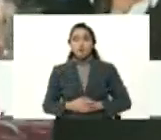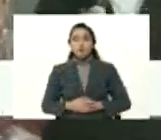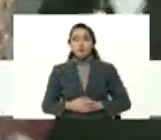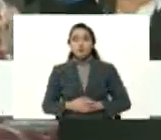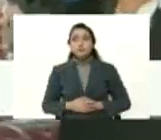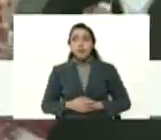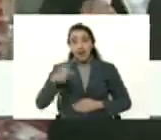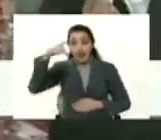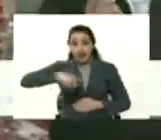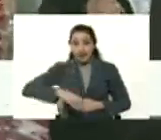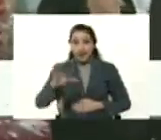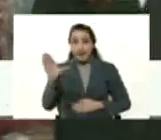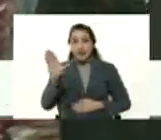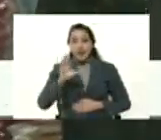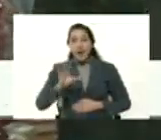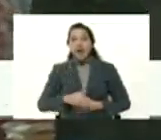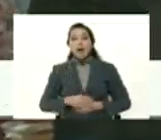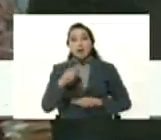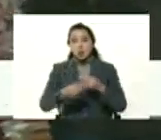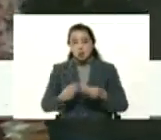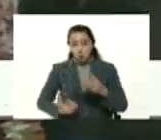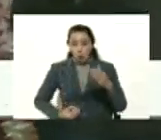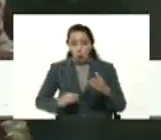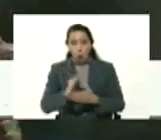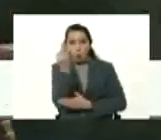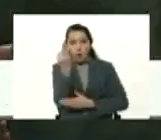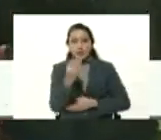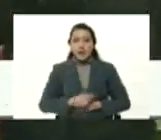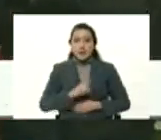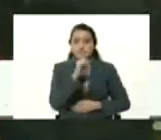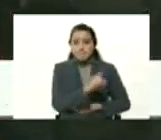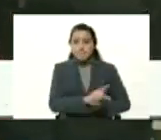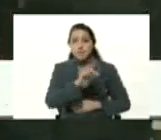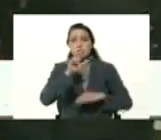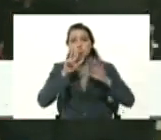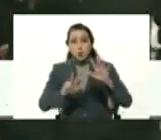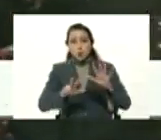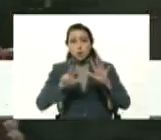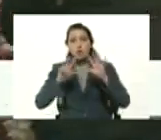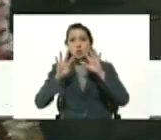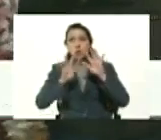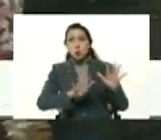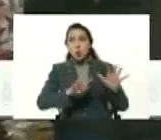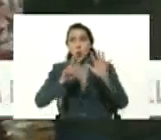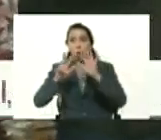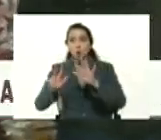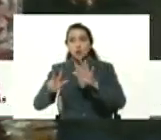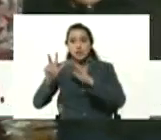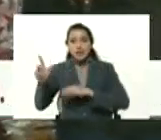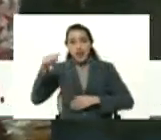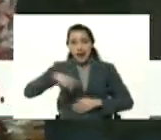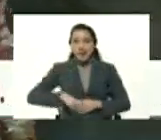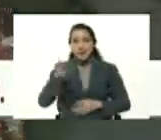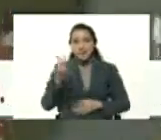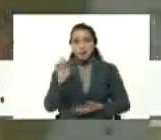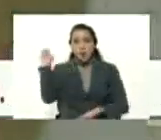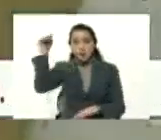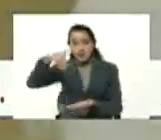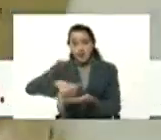en Caracas, y fue instalada en 1983 acá en la ciudad de Victoria. Hoy